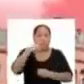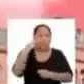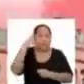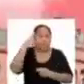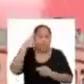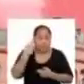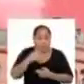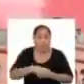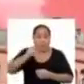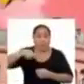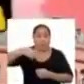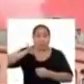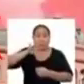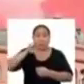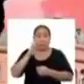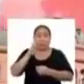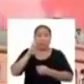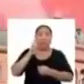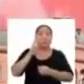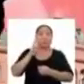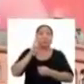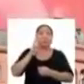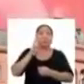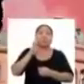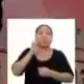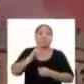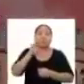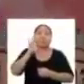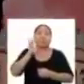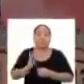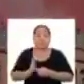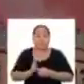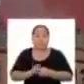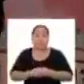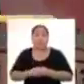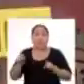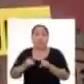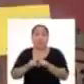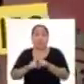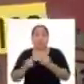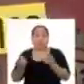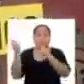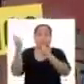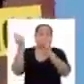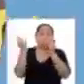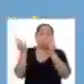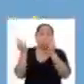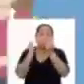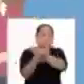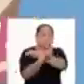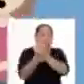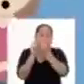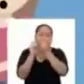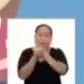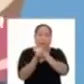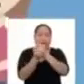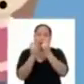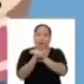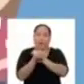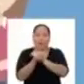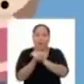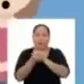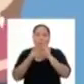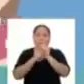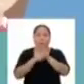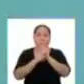en 1976 se produjo un golpe de Estado y otra vez se cambió el modelo económico. Helga, ¿sabes cómo se